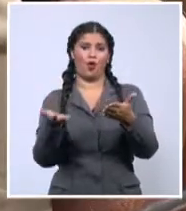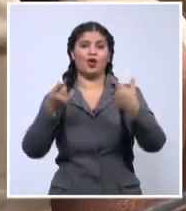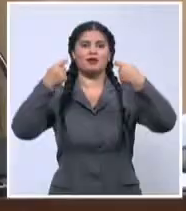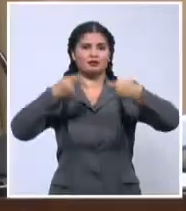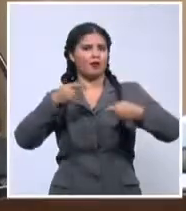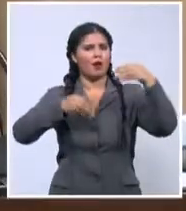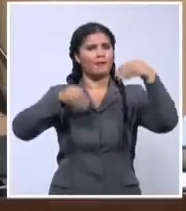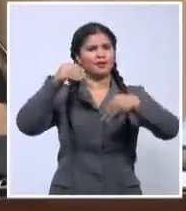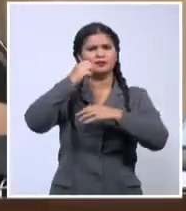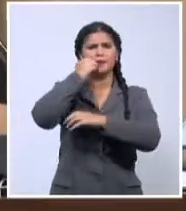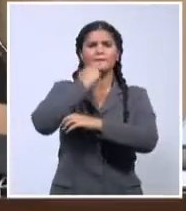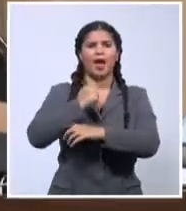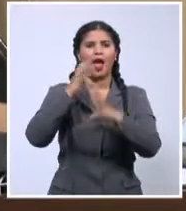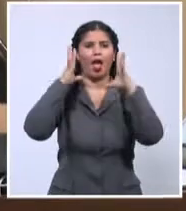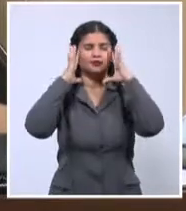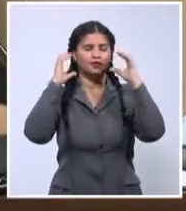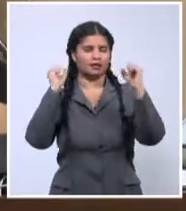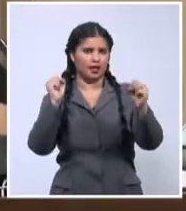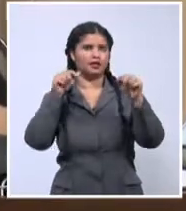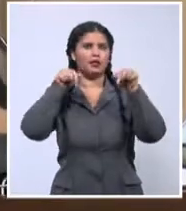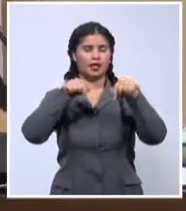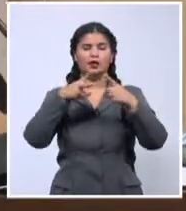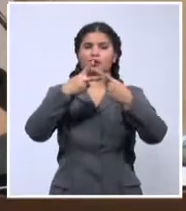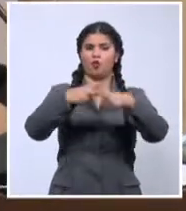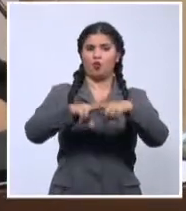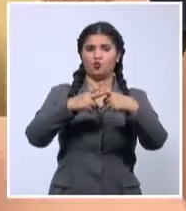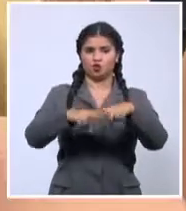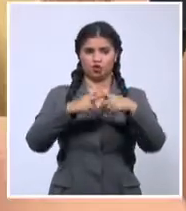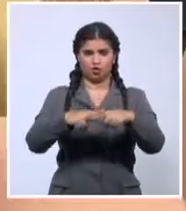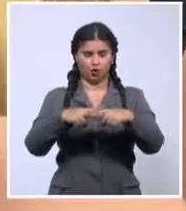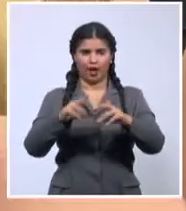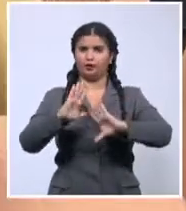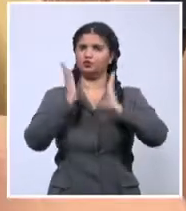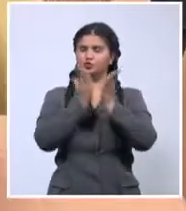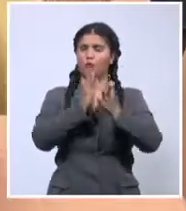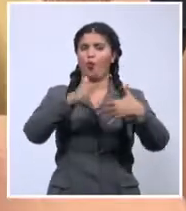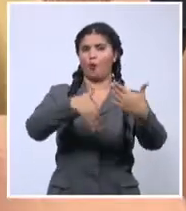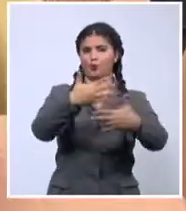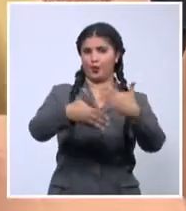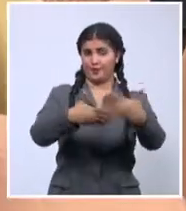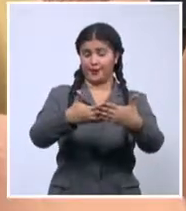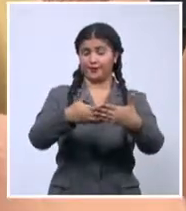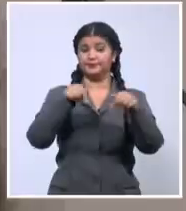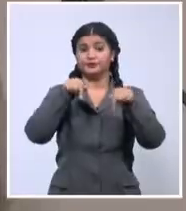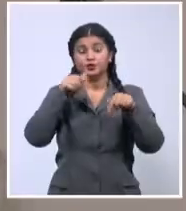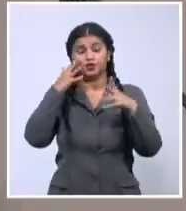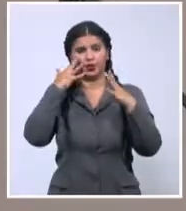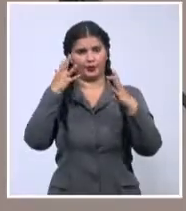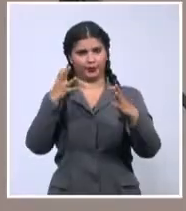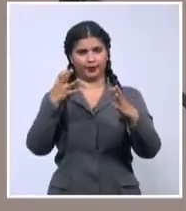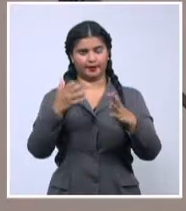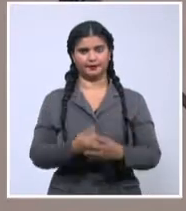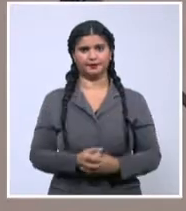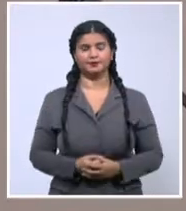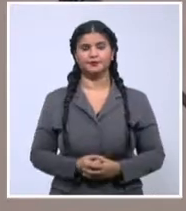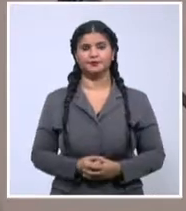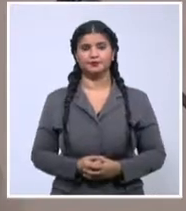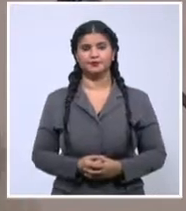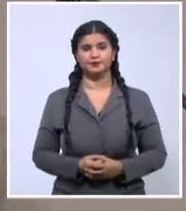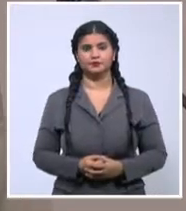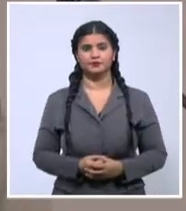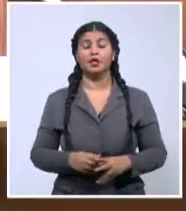municipales para la entrega y solución de los planteamientos de los electores, en tanto el despacho resulta la expresión de la relación del delegado con